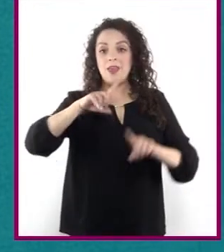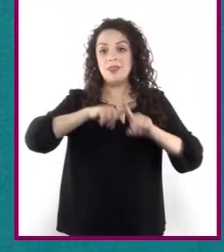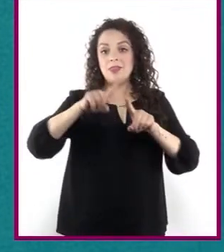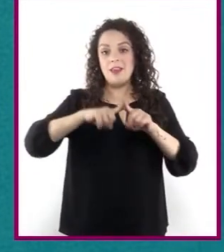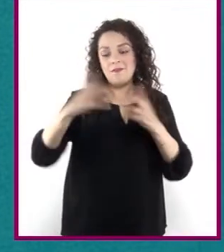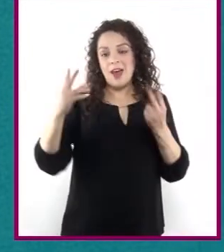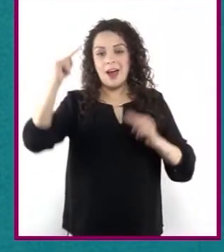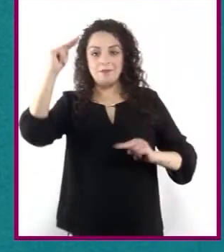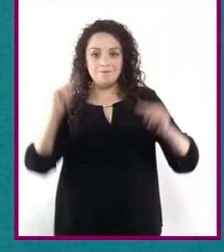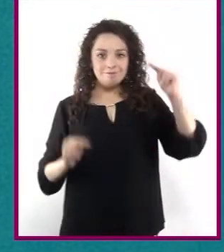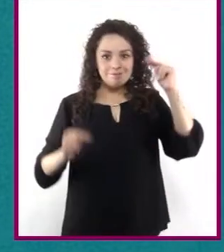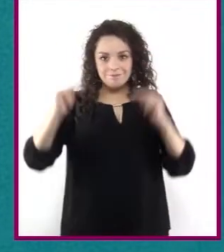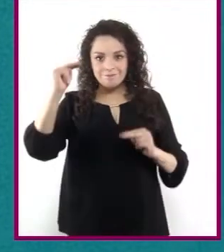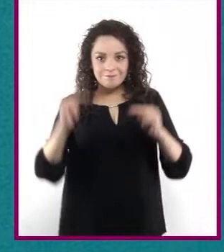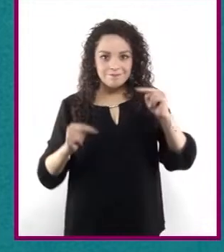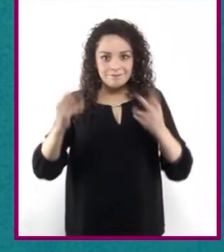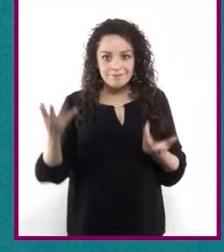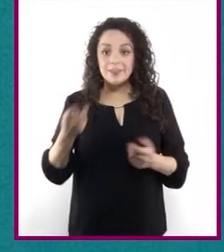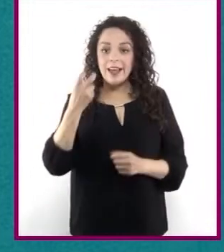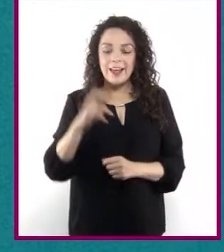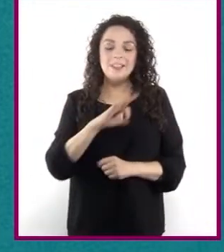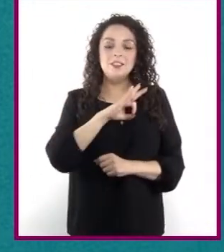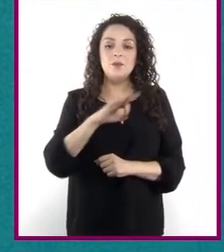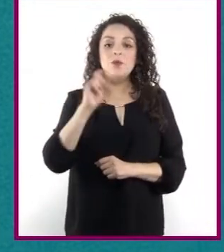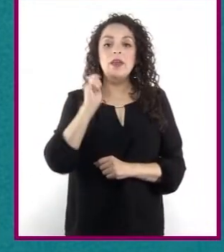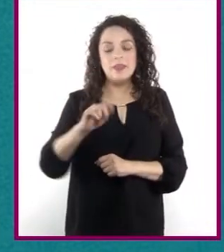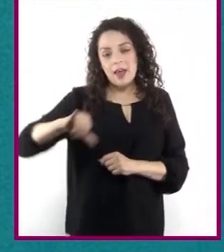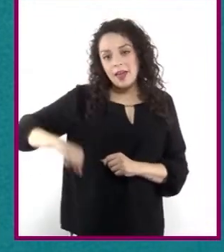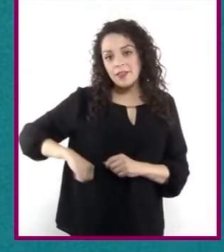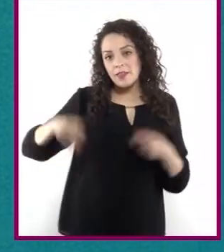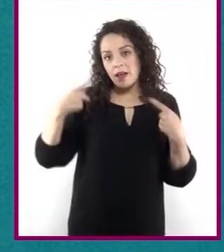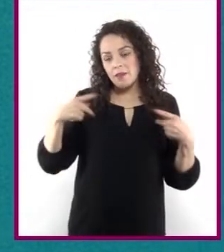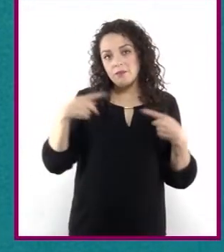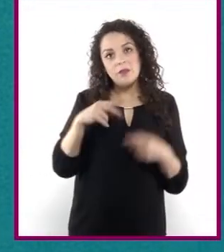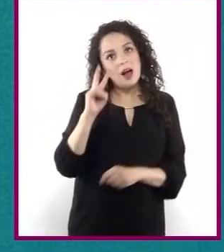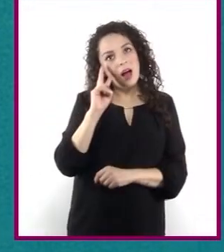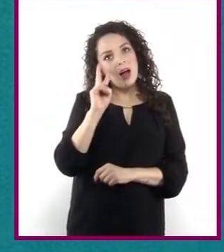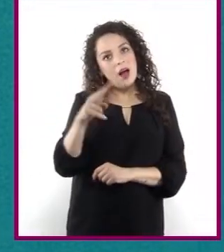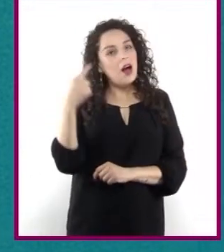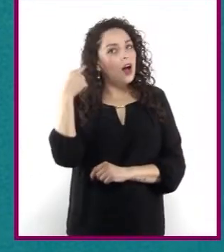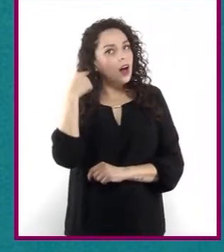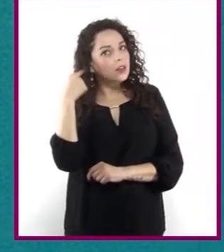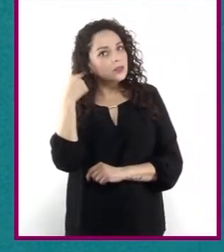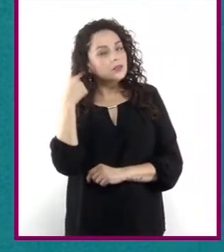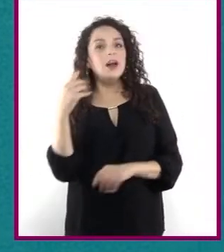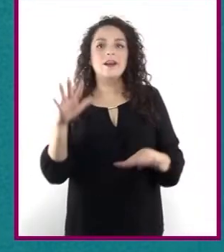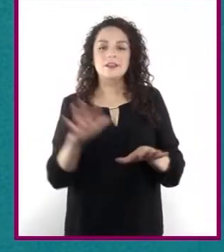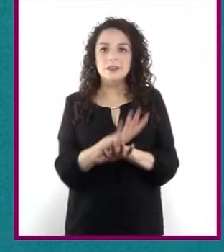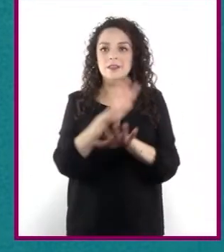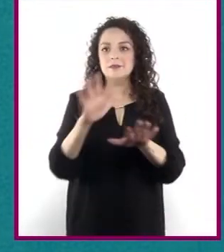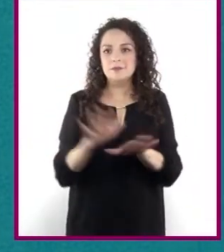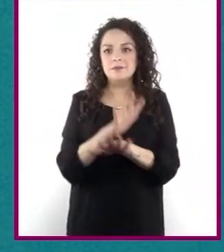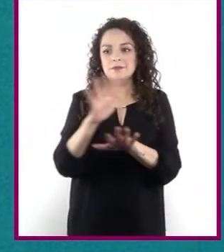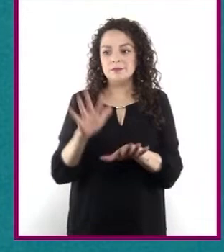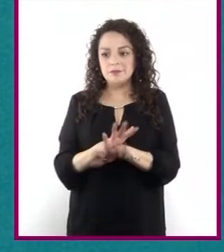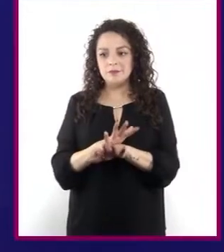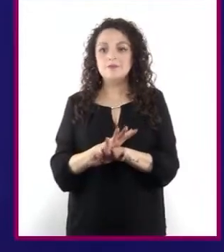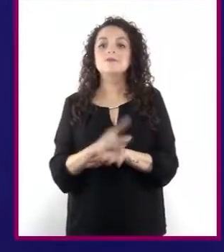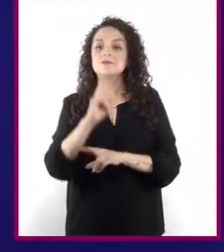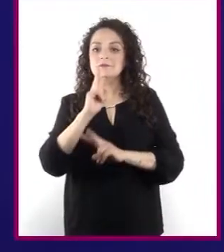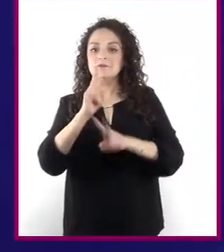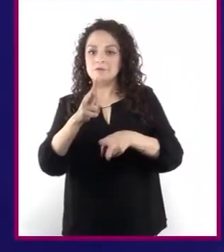matices, lo cual permite mantener el interés del público, cambiando de manera instantánea su